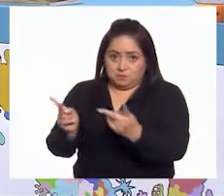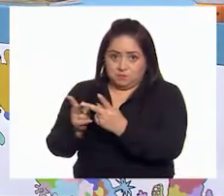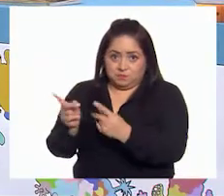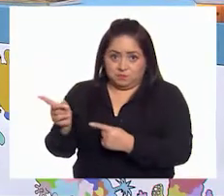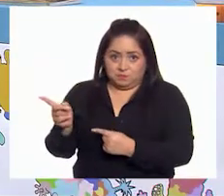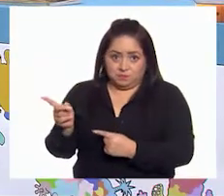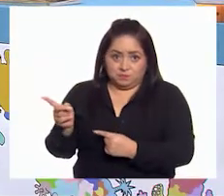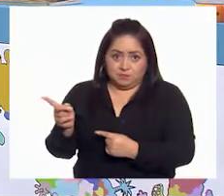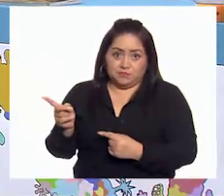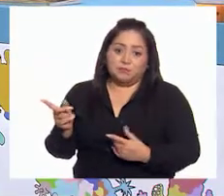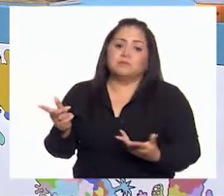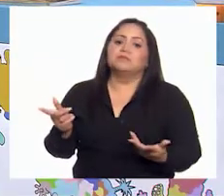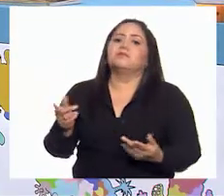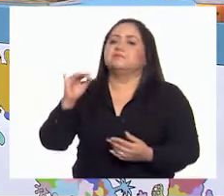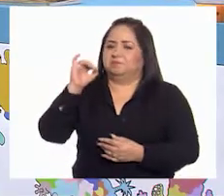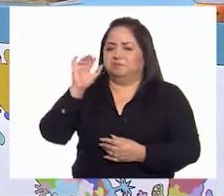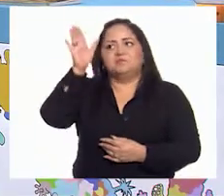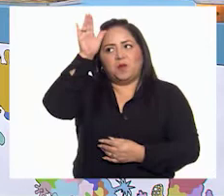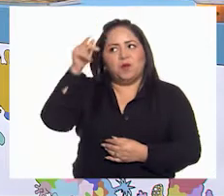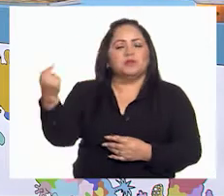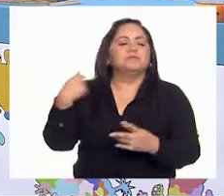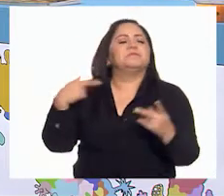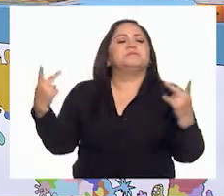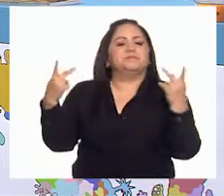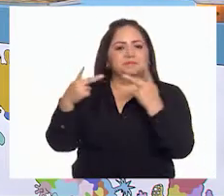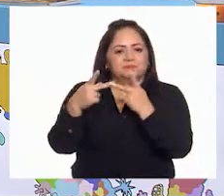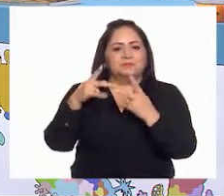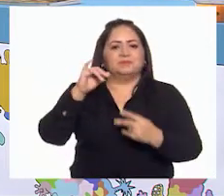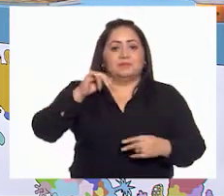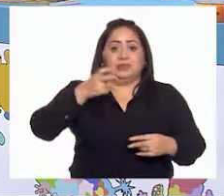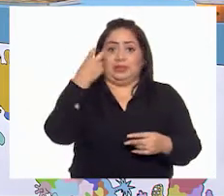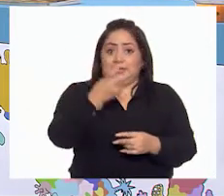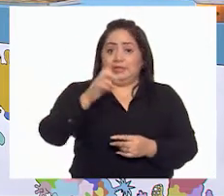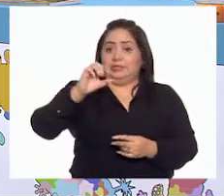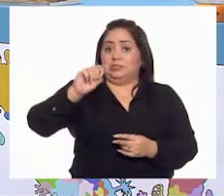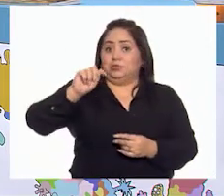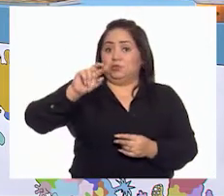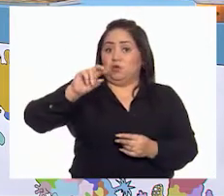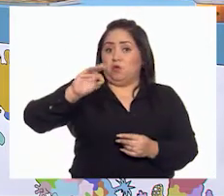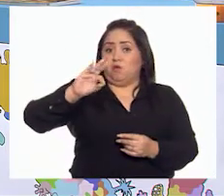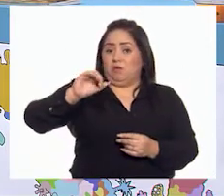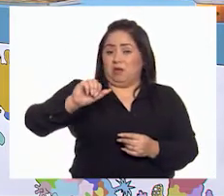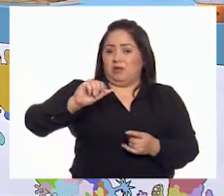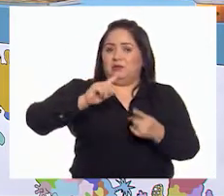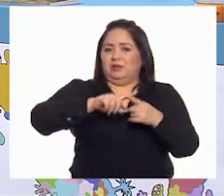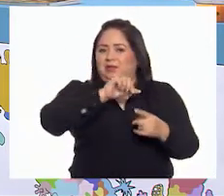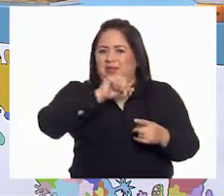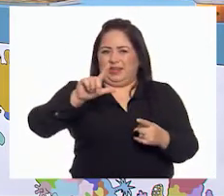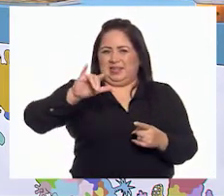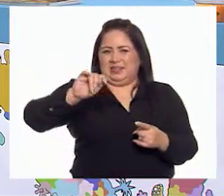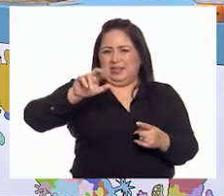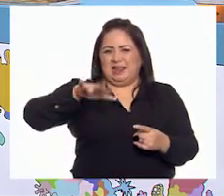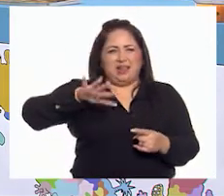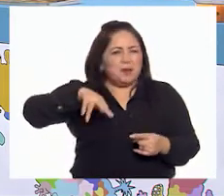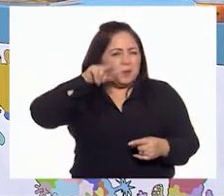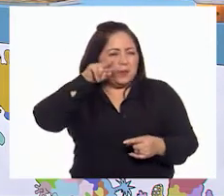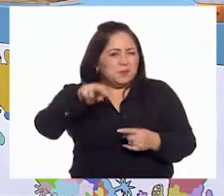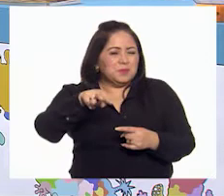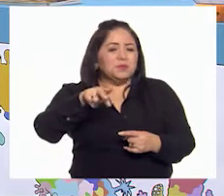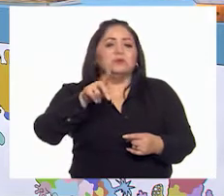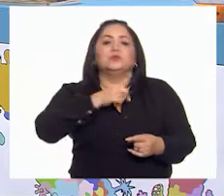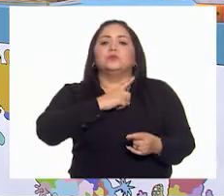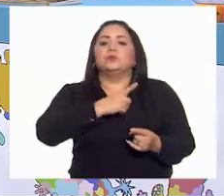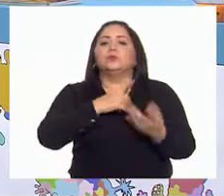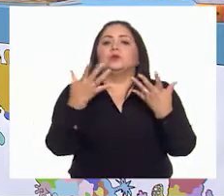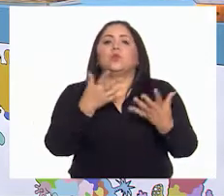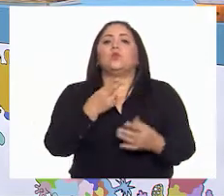María? Concuerdo contigo en que en esta estrofa de las figuras retóricas o literarias que vimos, solo se